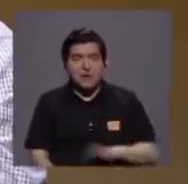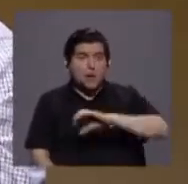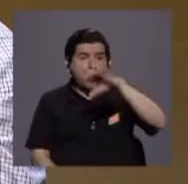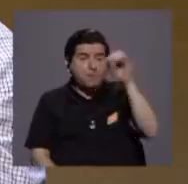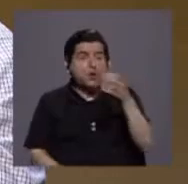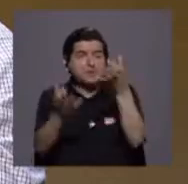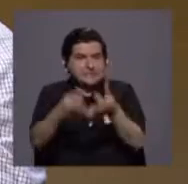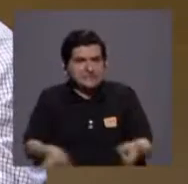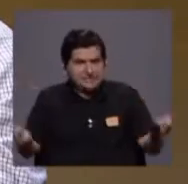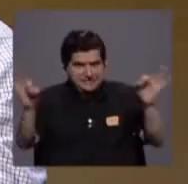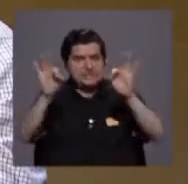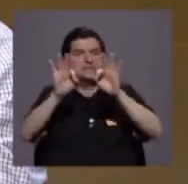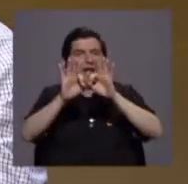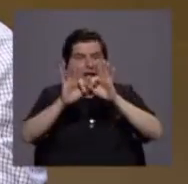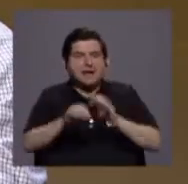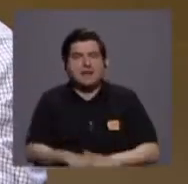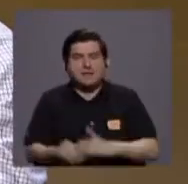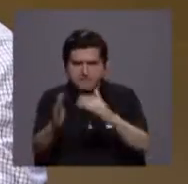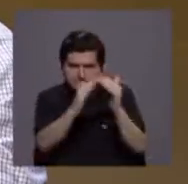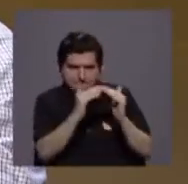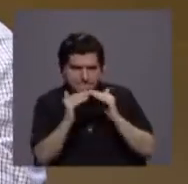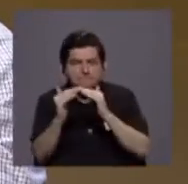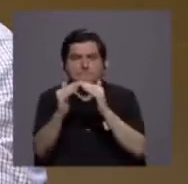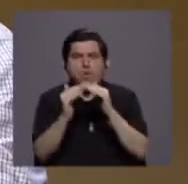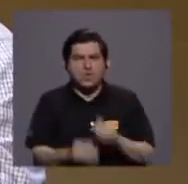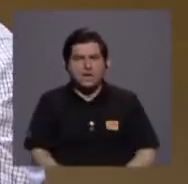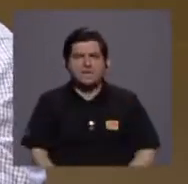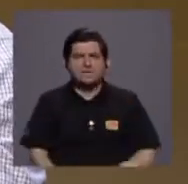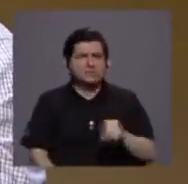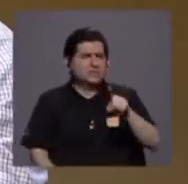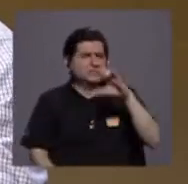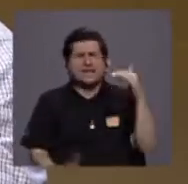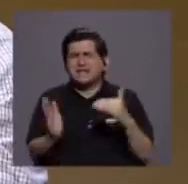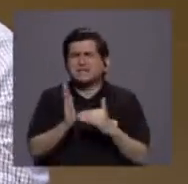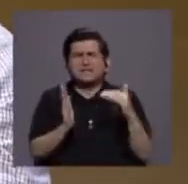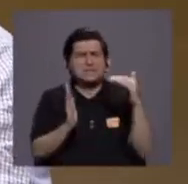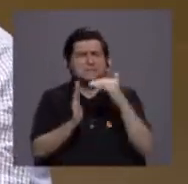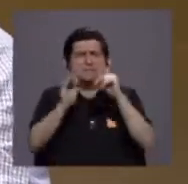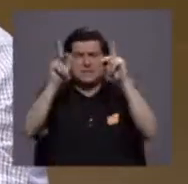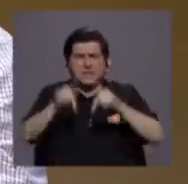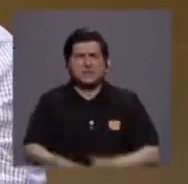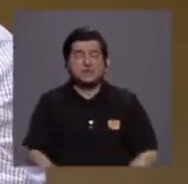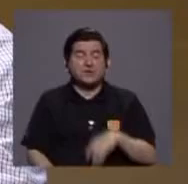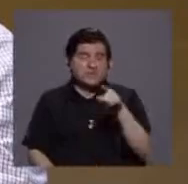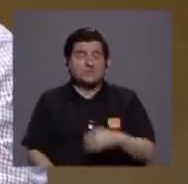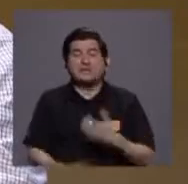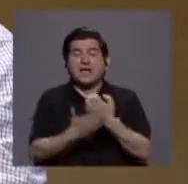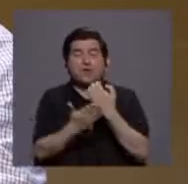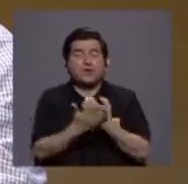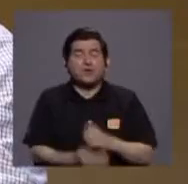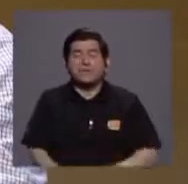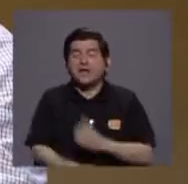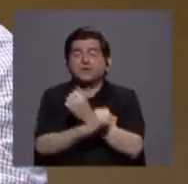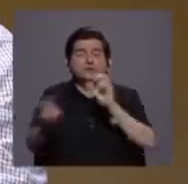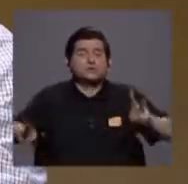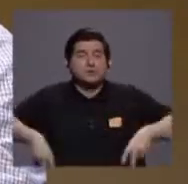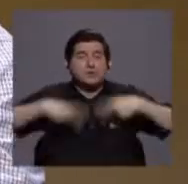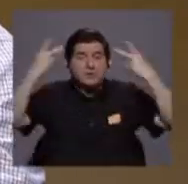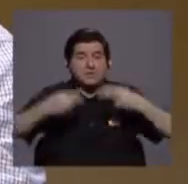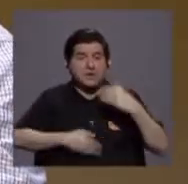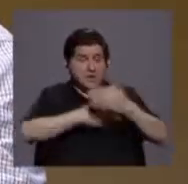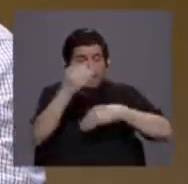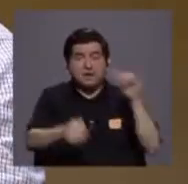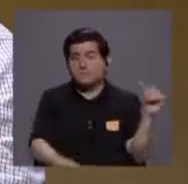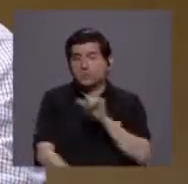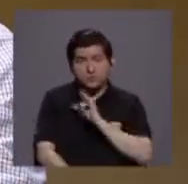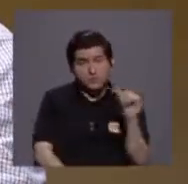muy importante de la población, cientos de millones de personas, están en una economía de subsistencia, su proceso de subsistir va a ser el